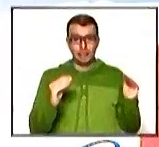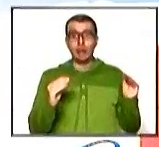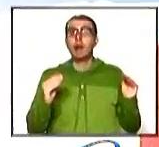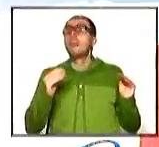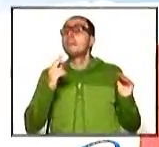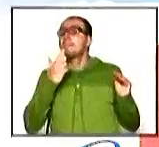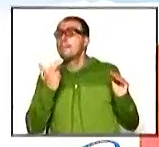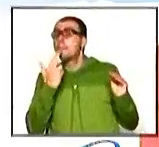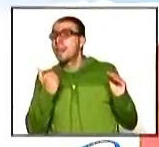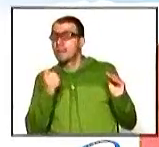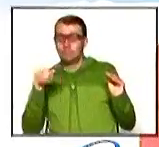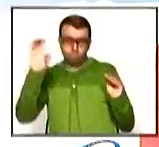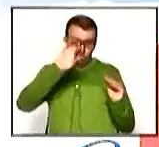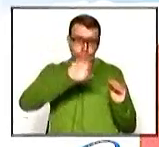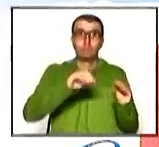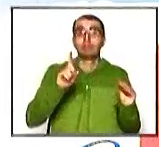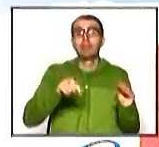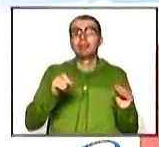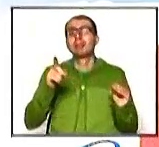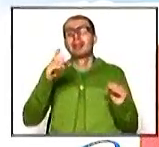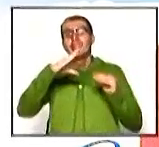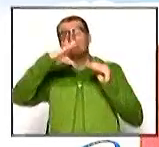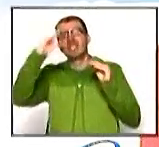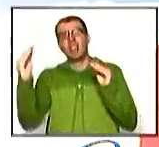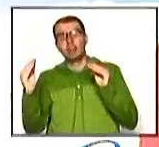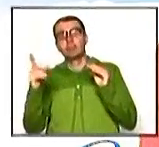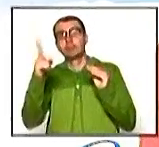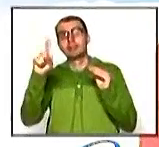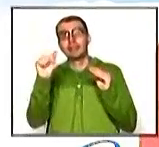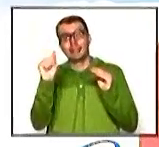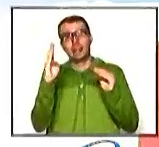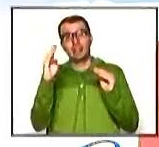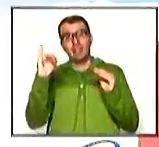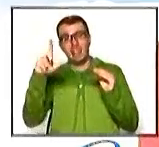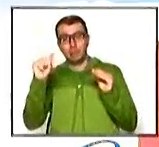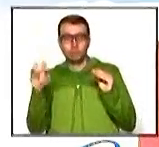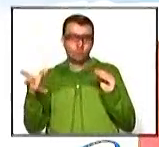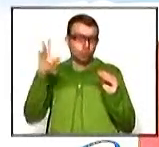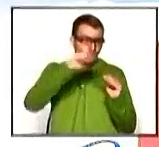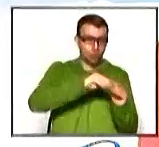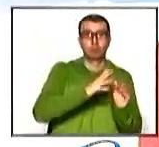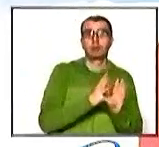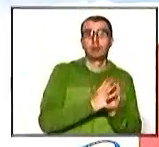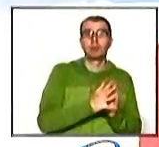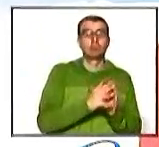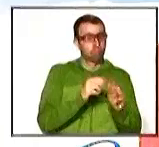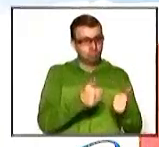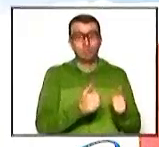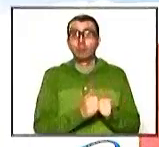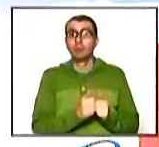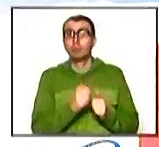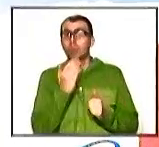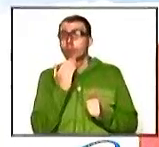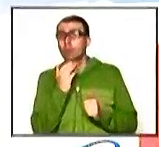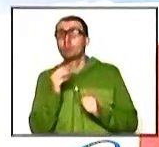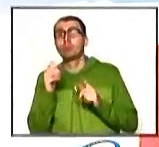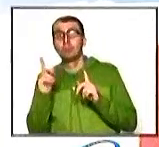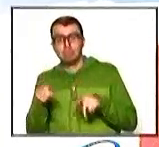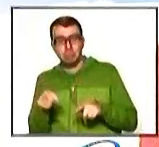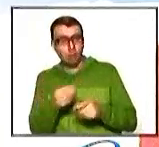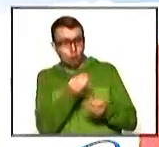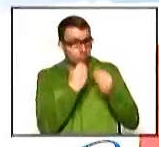sábila. Tiene otras propiedades excelentes. Inhaladas, ustedes pueden hacer inhalaciones de remolacha